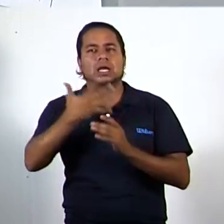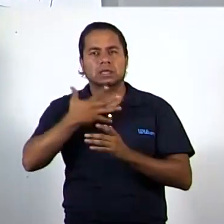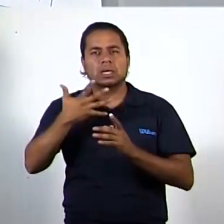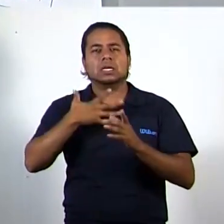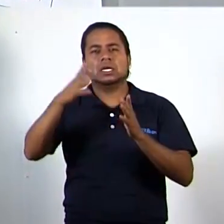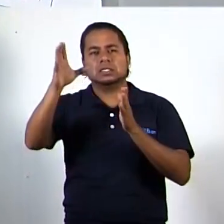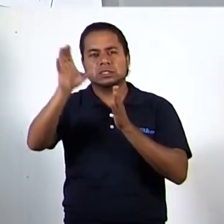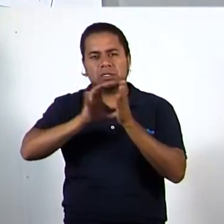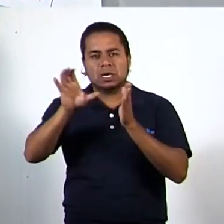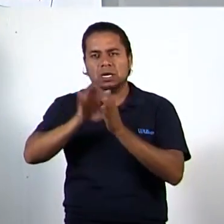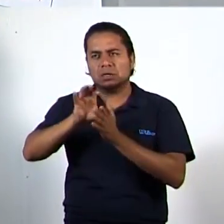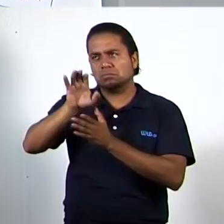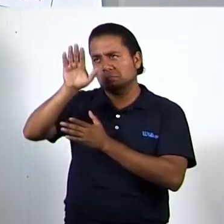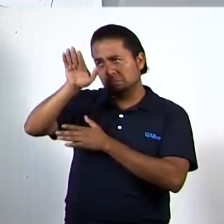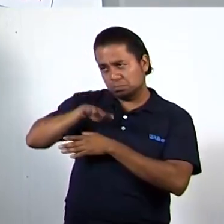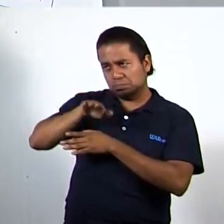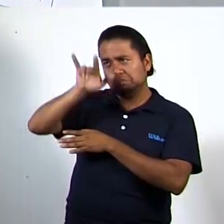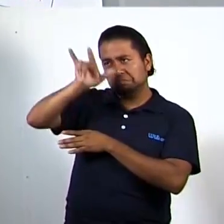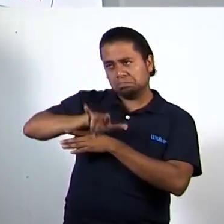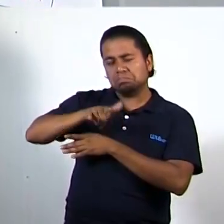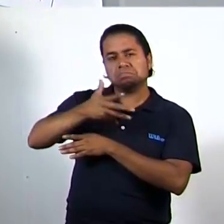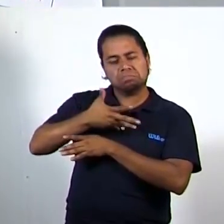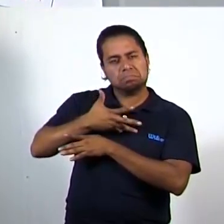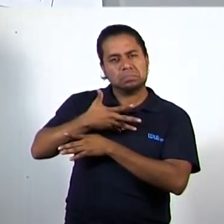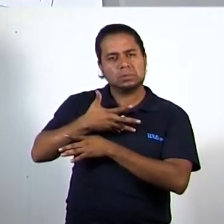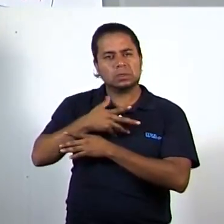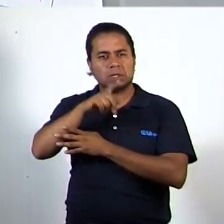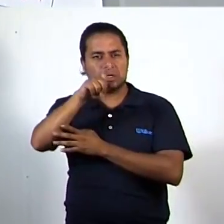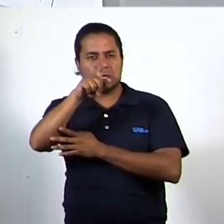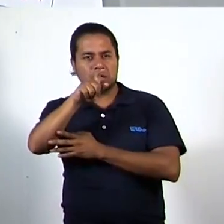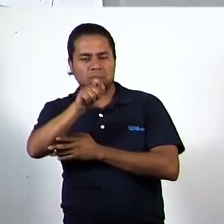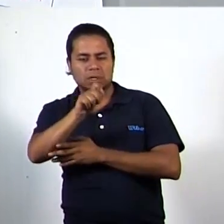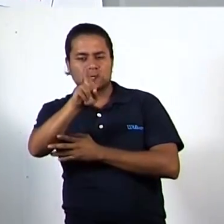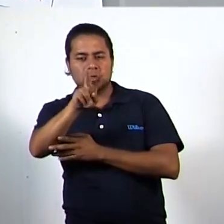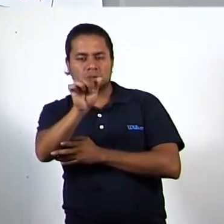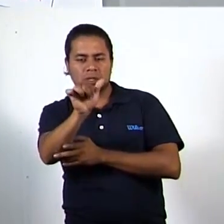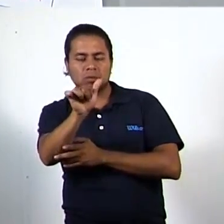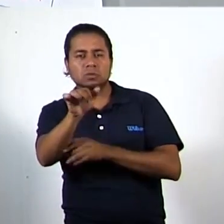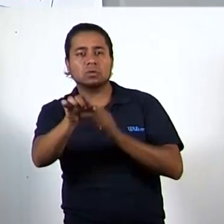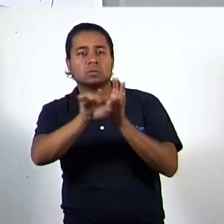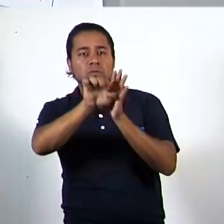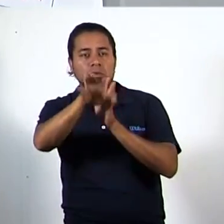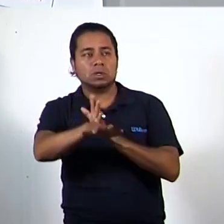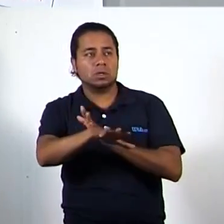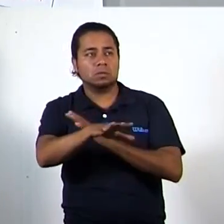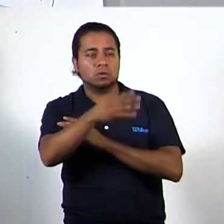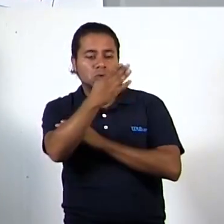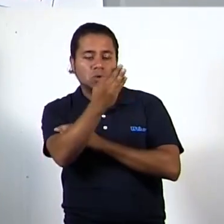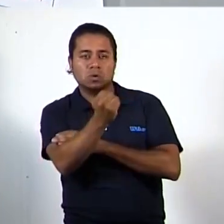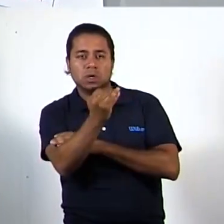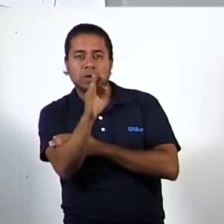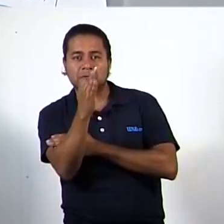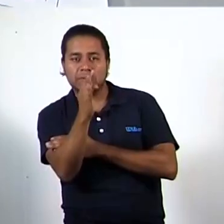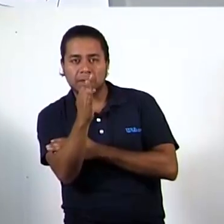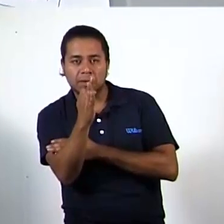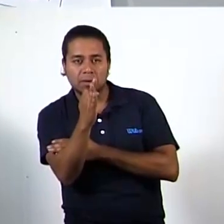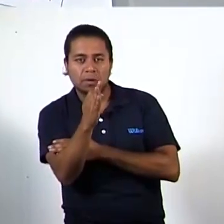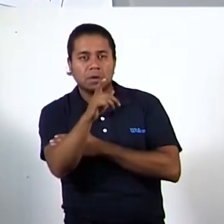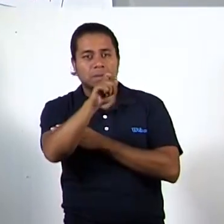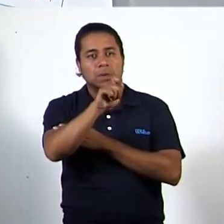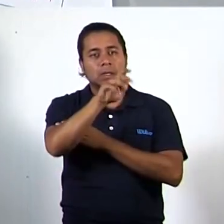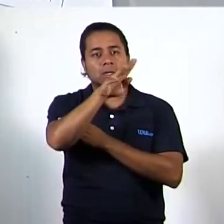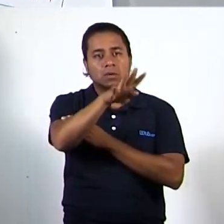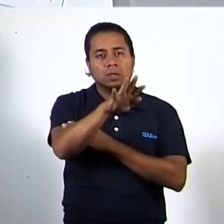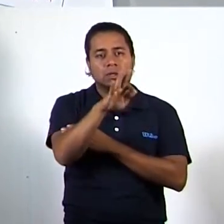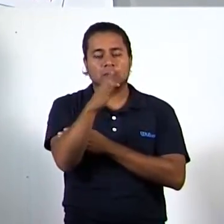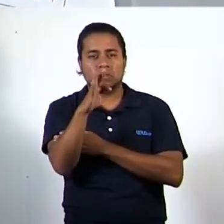calendario cerca de ahí. El 22 de agosto, por ejemplo. 9 de febrero. El 24